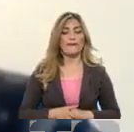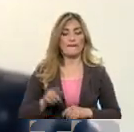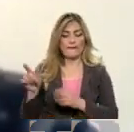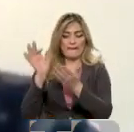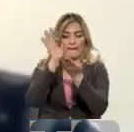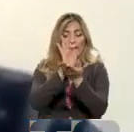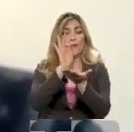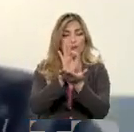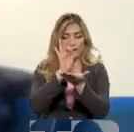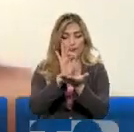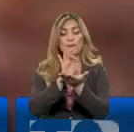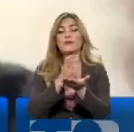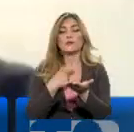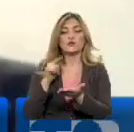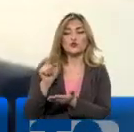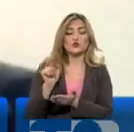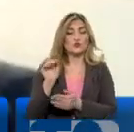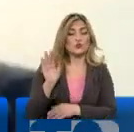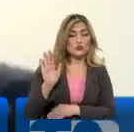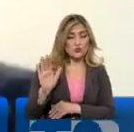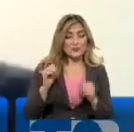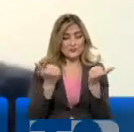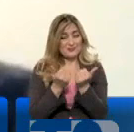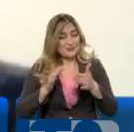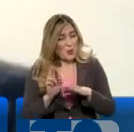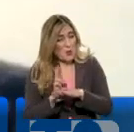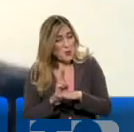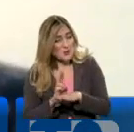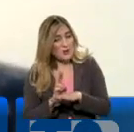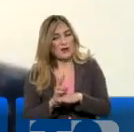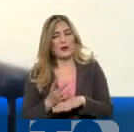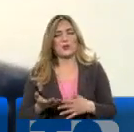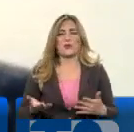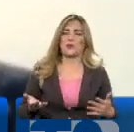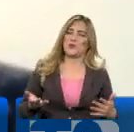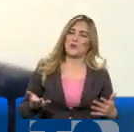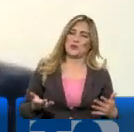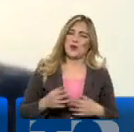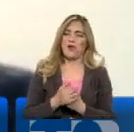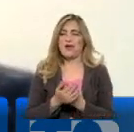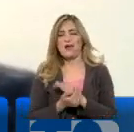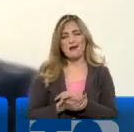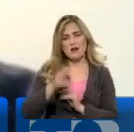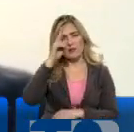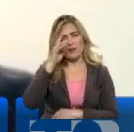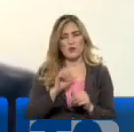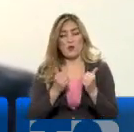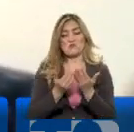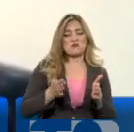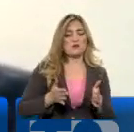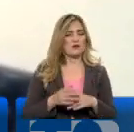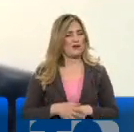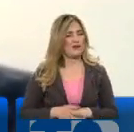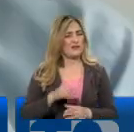se establece que utilizaron su calidad de legisladores, es evidente que hay que llevar un proceso dentro de la Asamblea